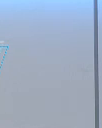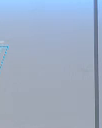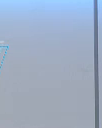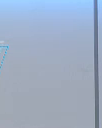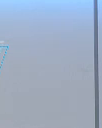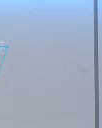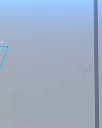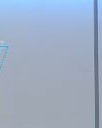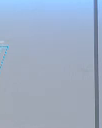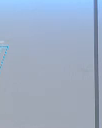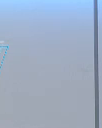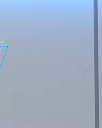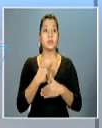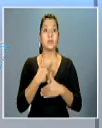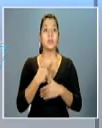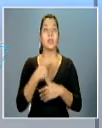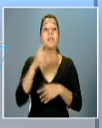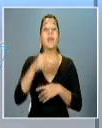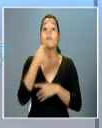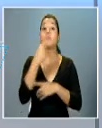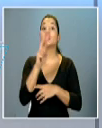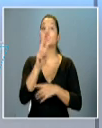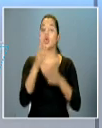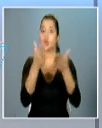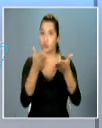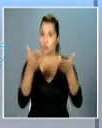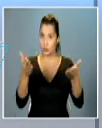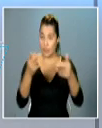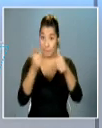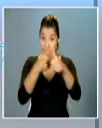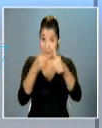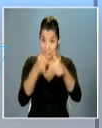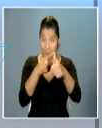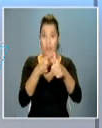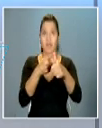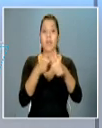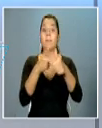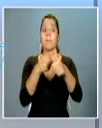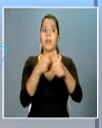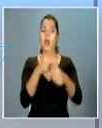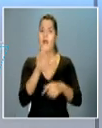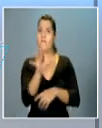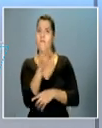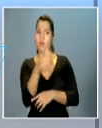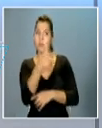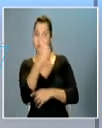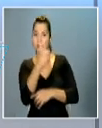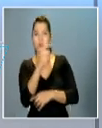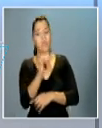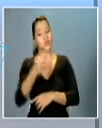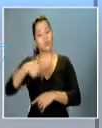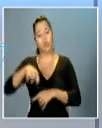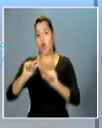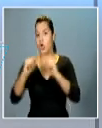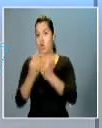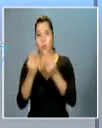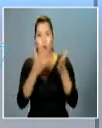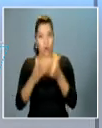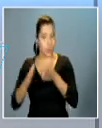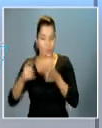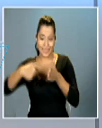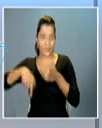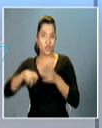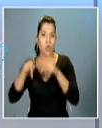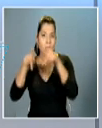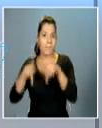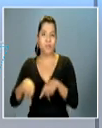crimen organizado? Bueno, es que aquí hay que señalar dos cosas. Lo primero es que la modalidad del asesinato es propio del crimen organizado. Todo indica que se trata de sicarios porque